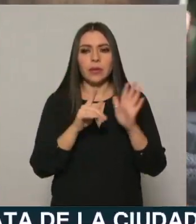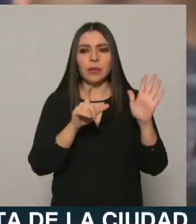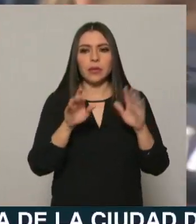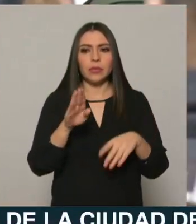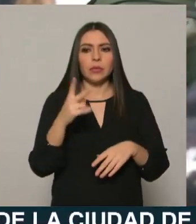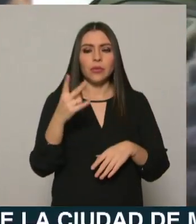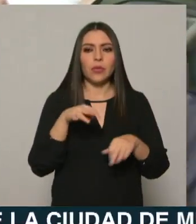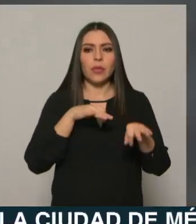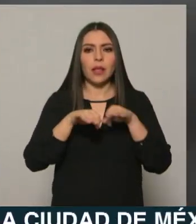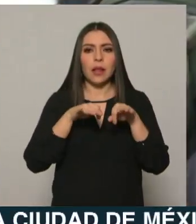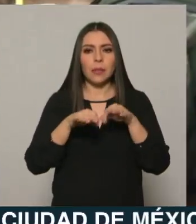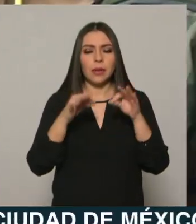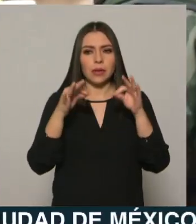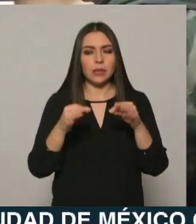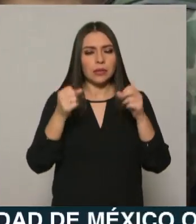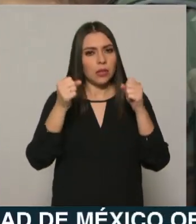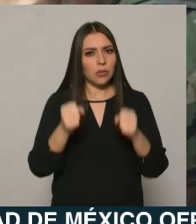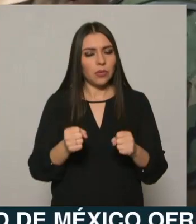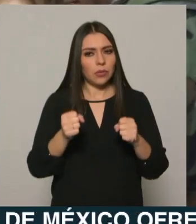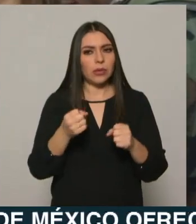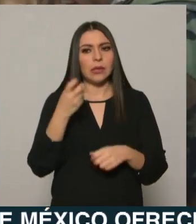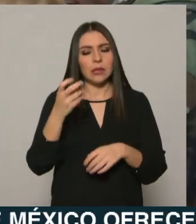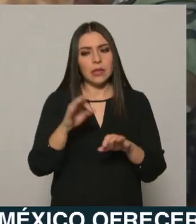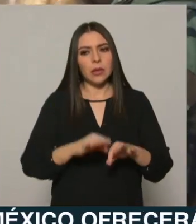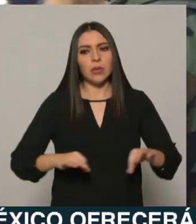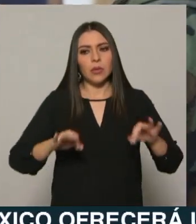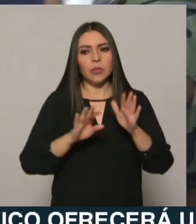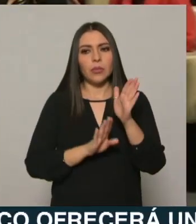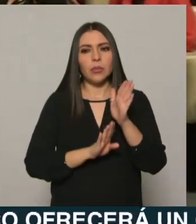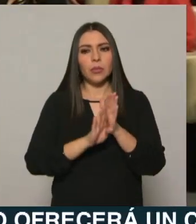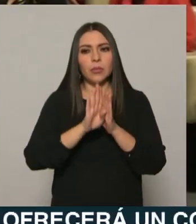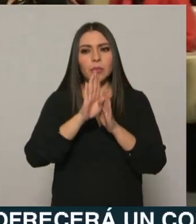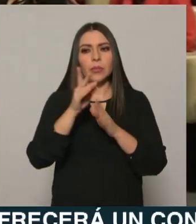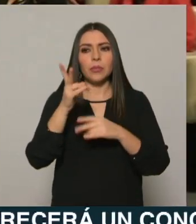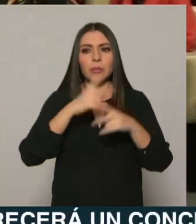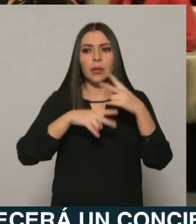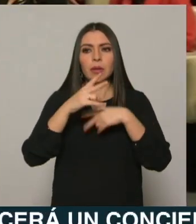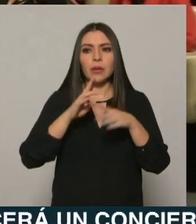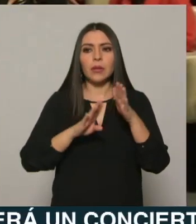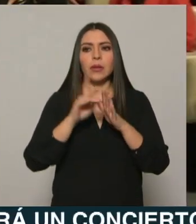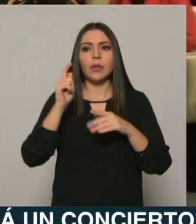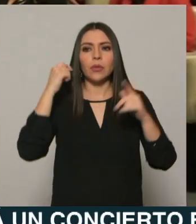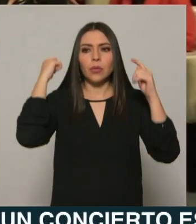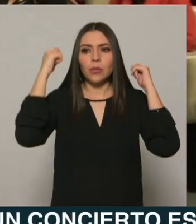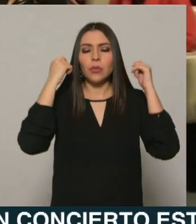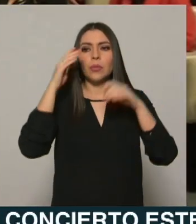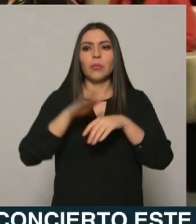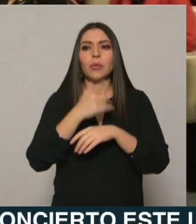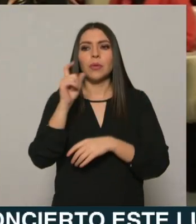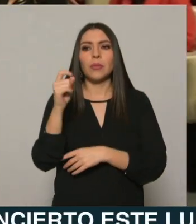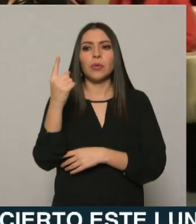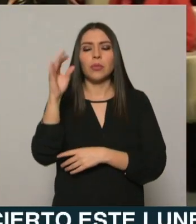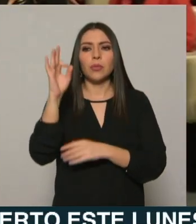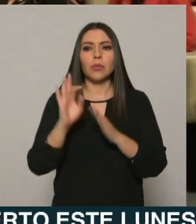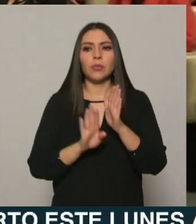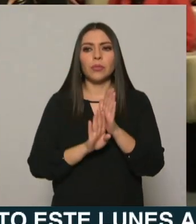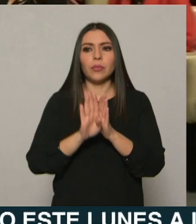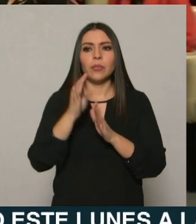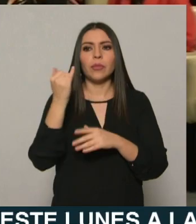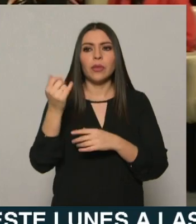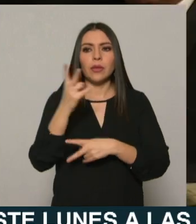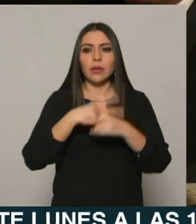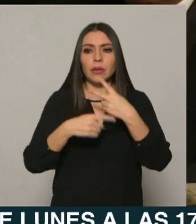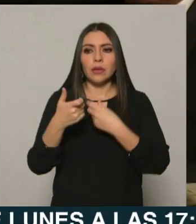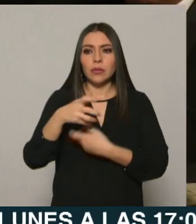117,792 trabajos. Parte importante del crecimiento fue el turismo, el cual tuvo un aumento de 21% y la derrama económica